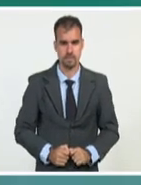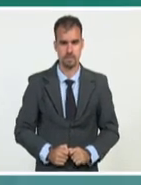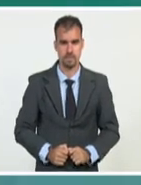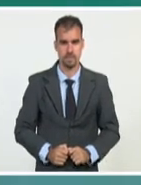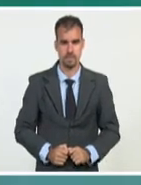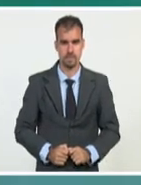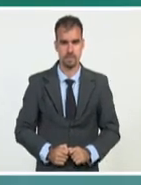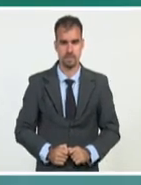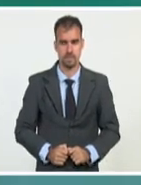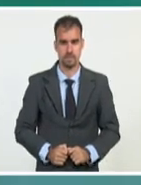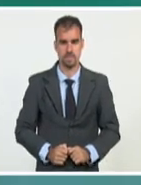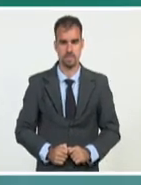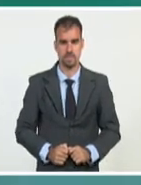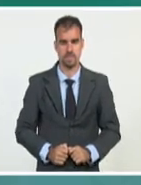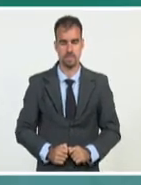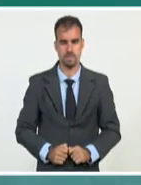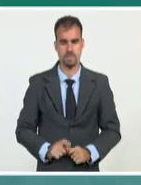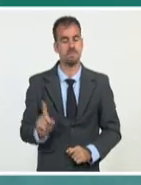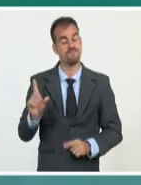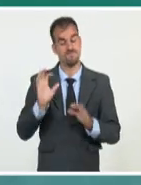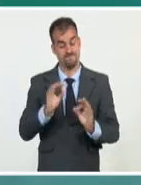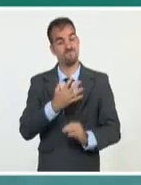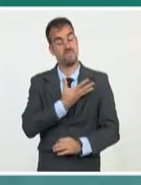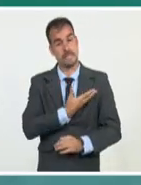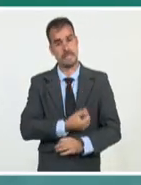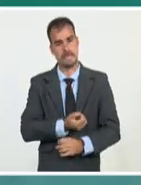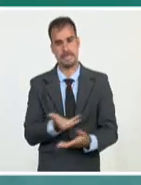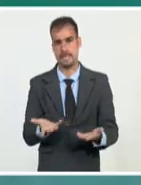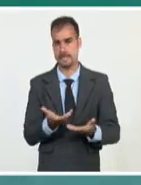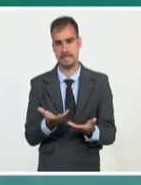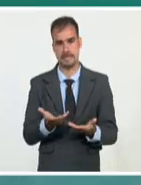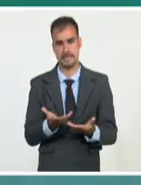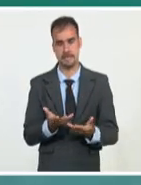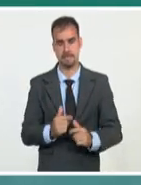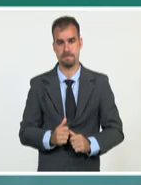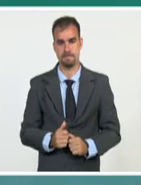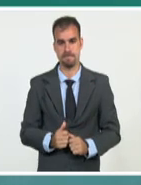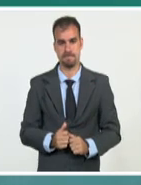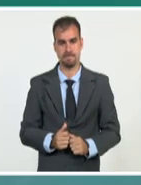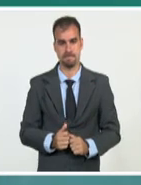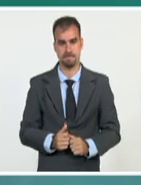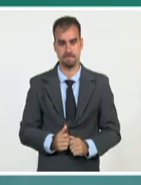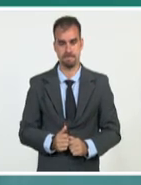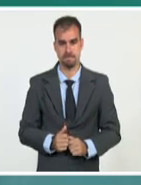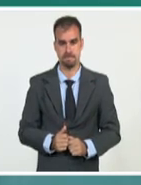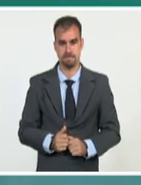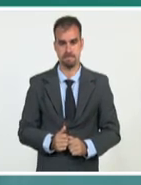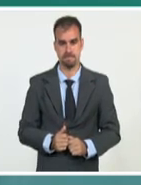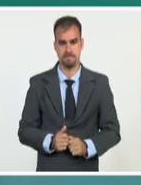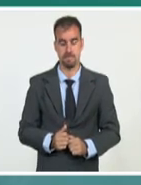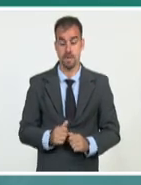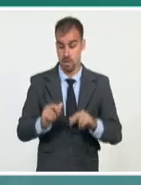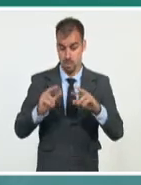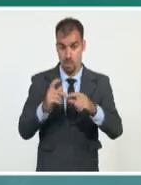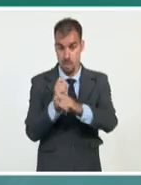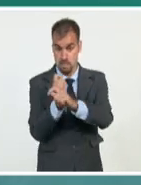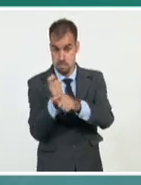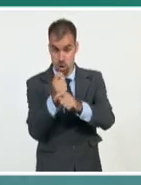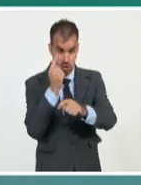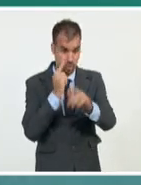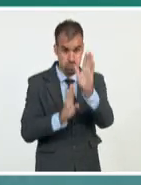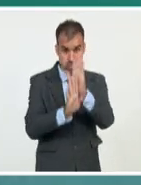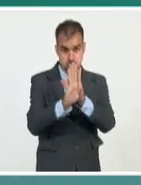que ha conmovido a la familia del béisbol. En lo personal, volví al béisbol gracias a él. Gracias a